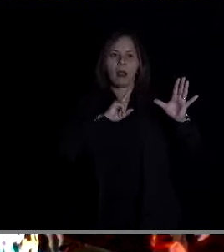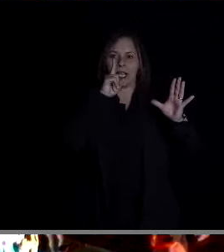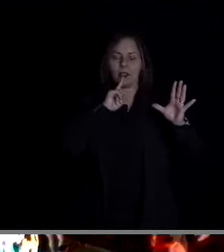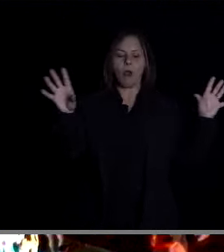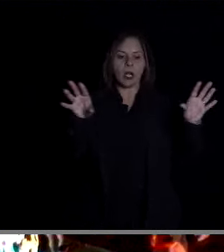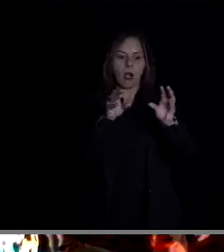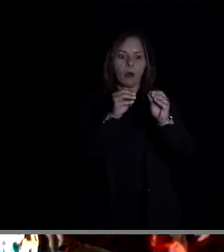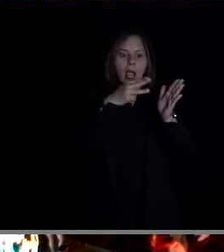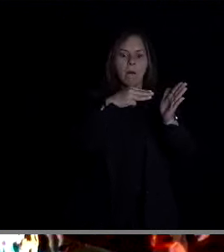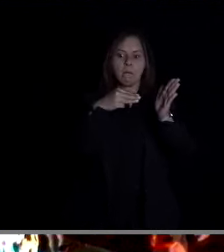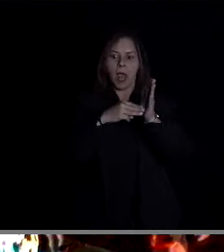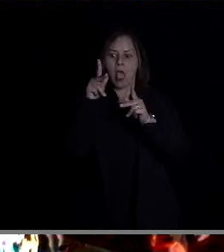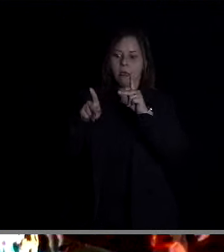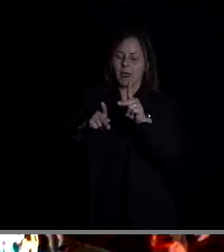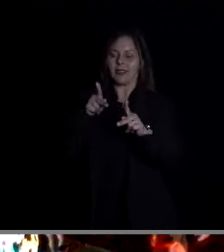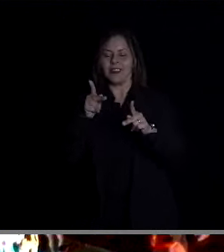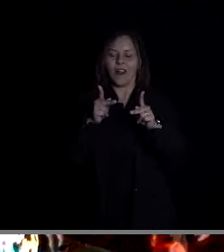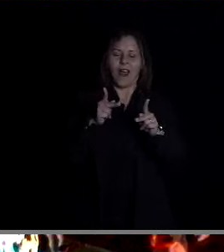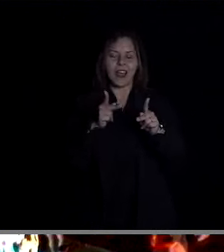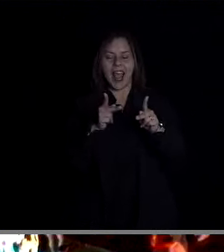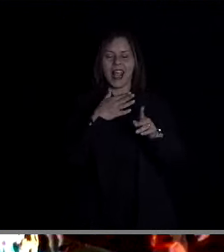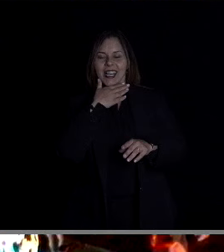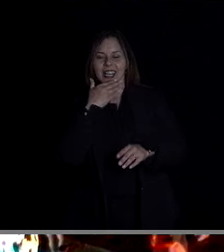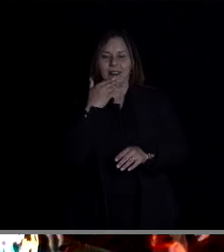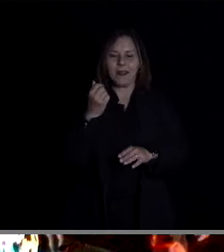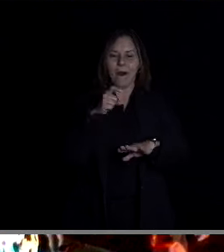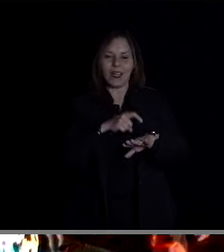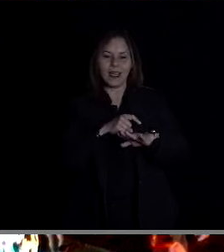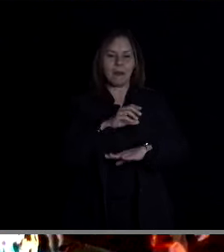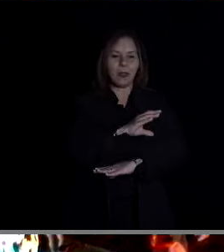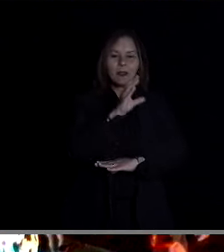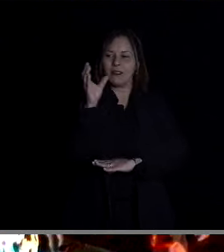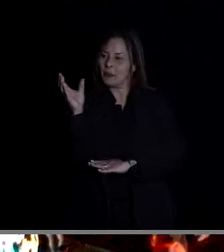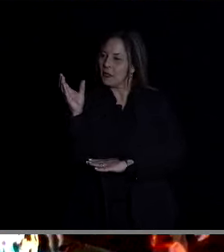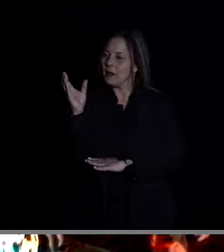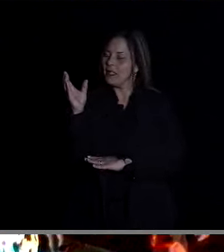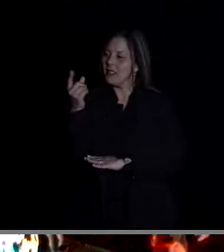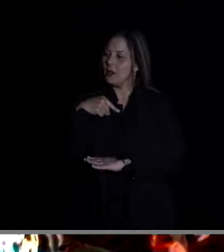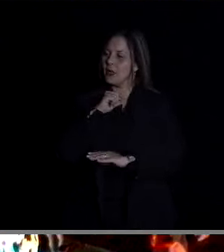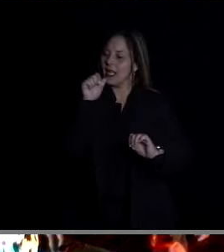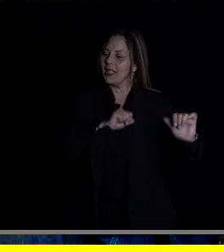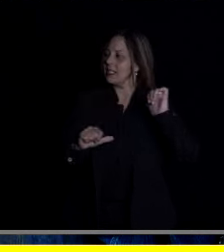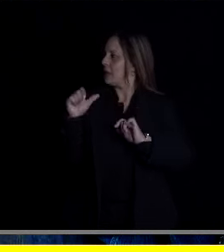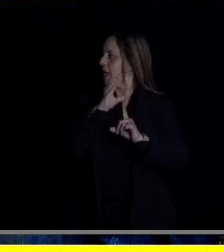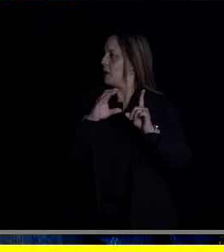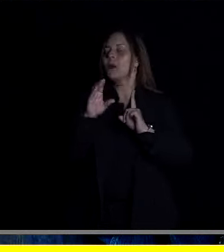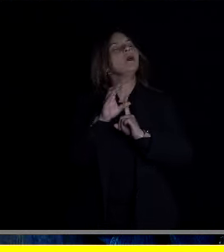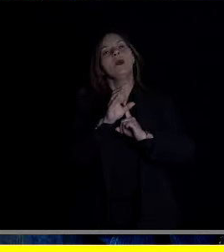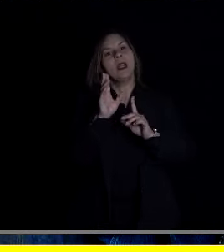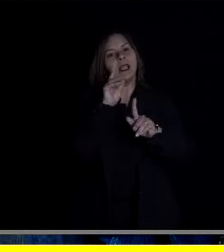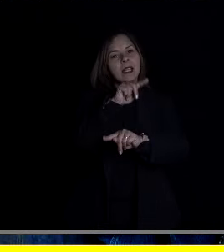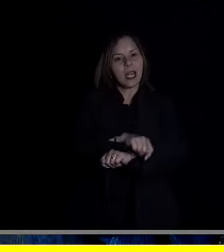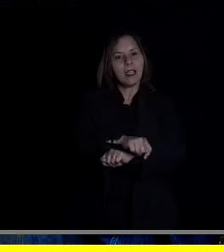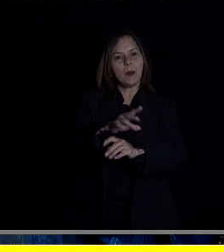que disfrutan de la época más sabrosa del año en paz, armonía y confraternización. Y nuestras actividades culturales están cargadas de tradición al tiempo